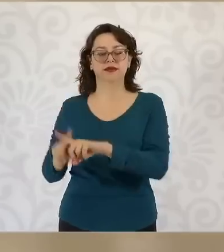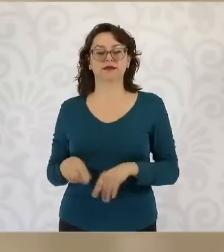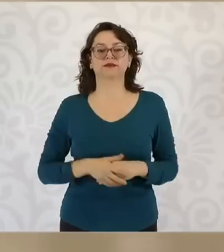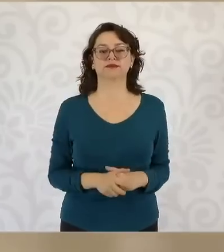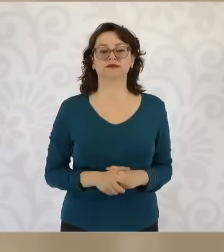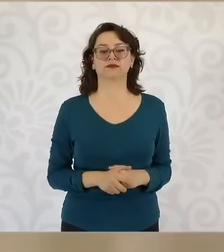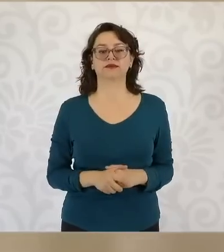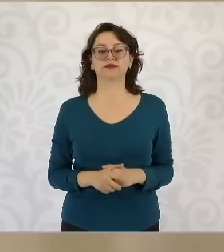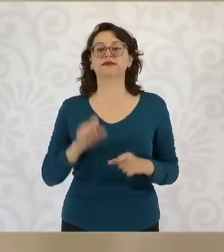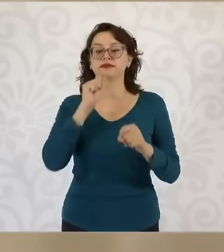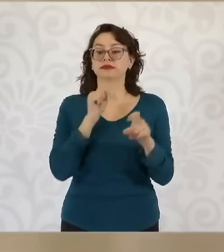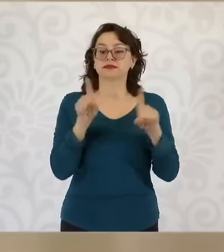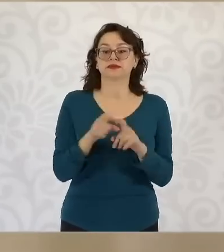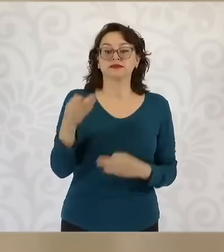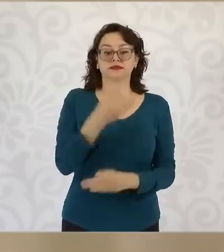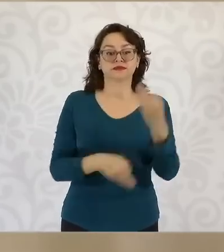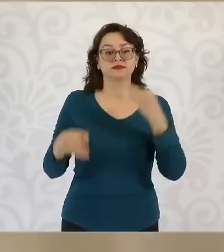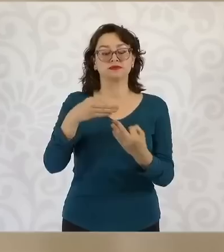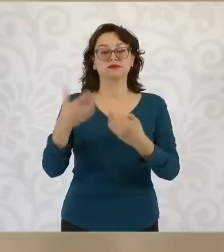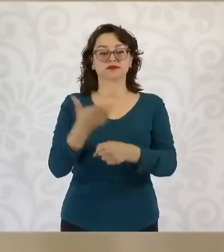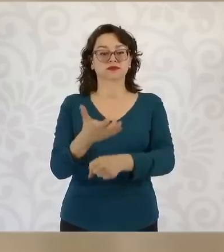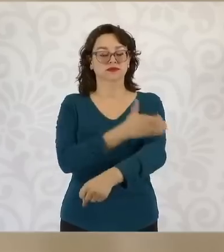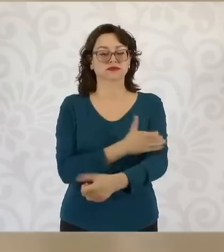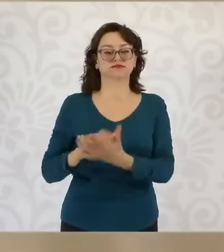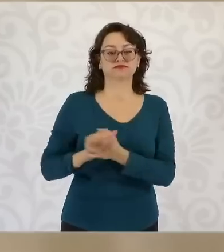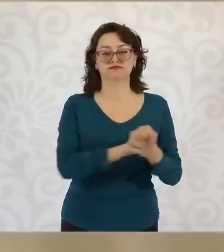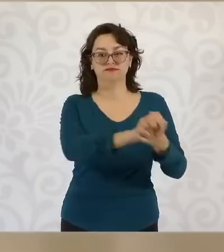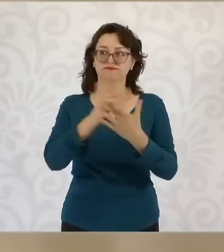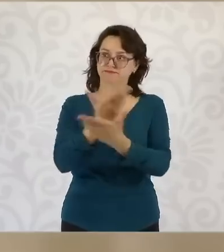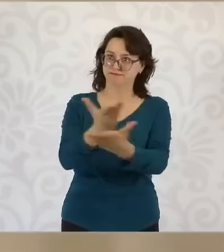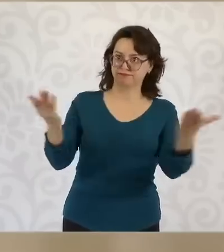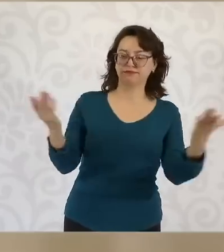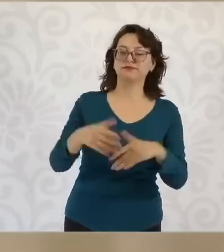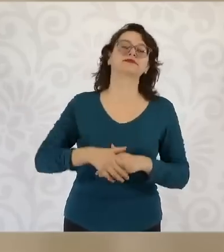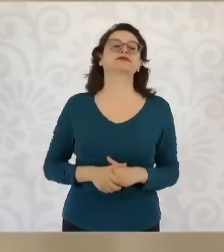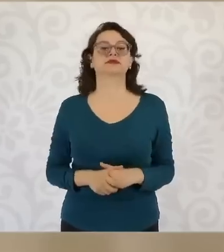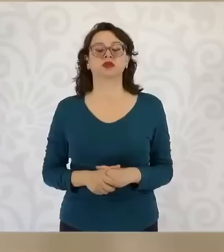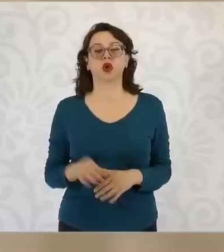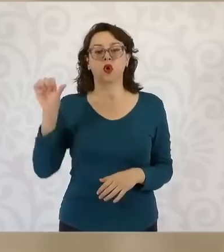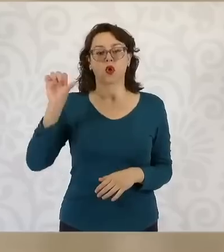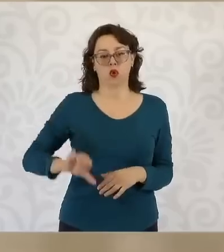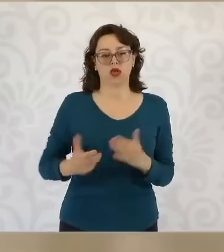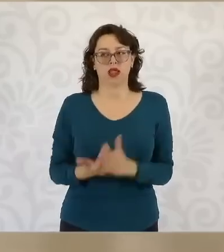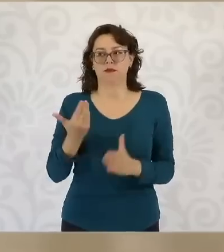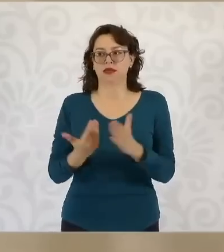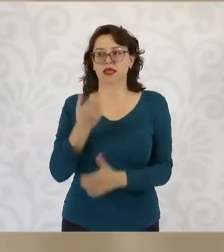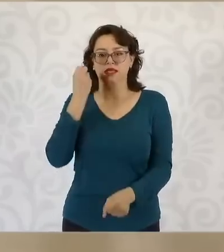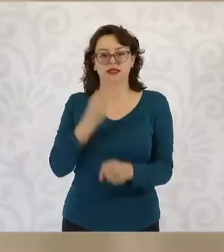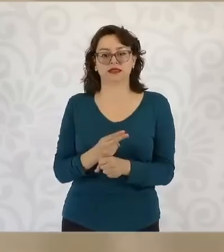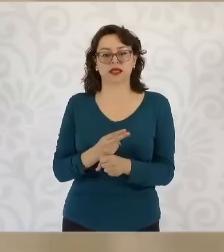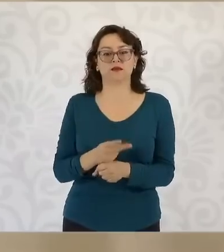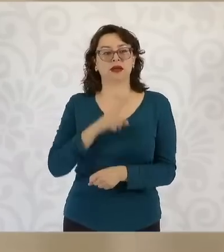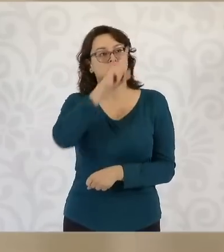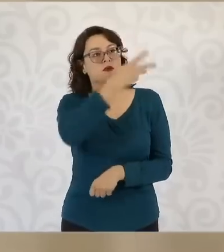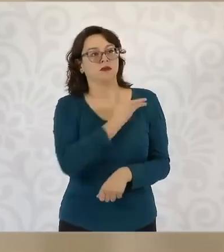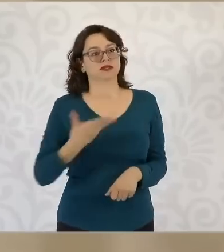a todos mis compañeros, a todo el gabinete que se encuentra este día. Presidenta, preguntarle justamente de la llamada que sostuvo hace un momento con el presidente de